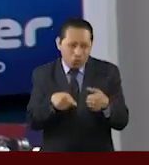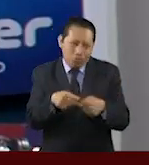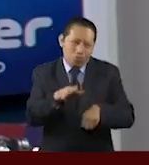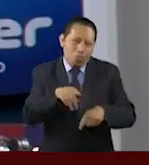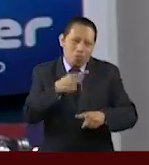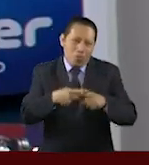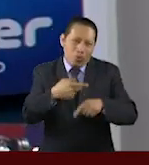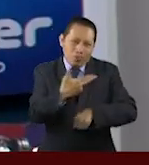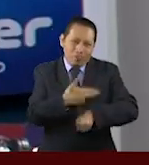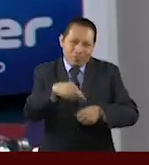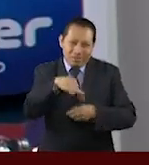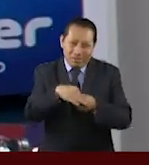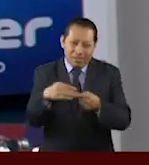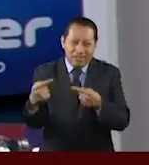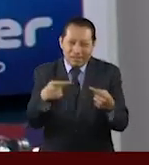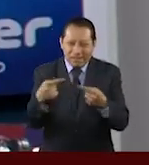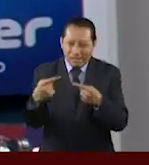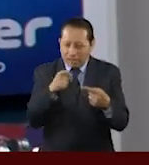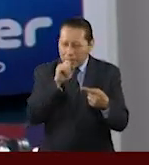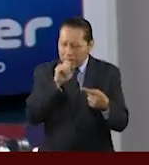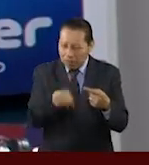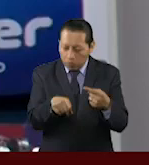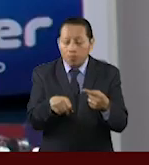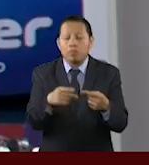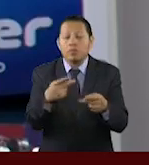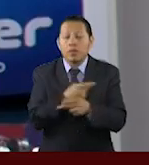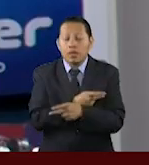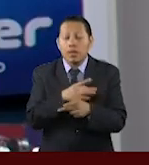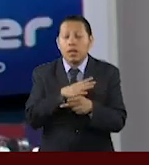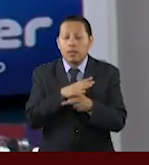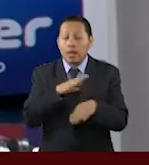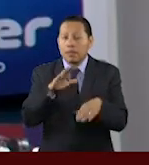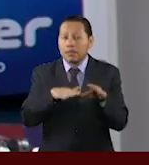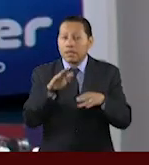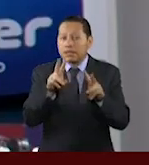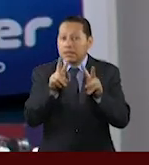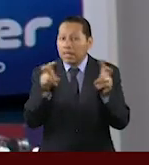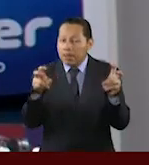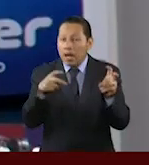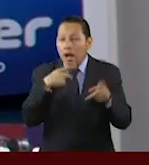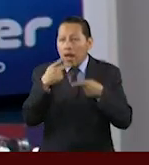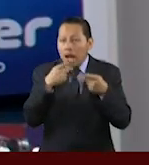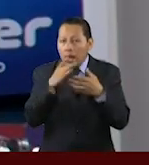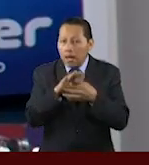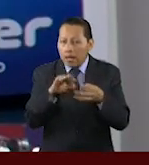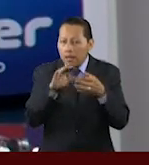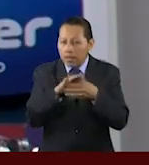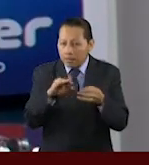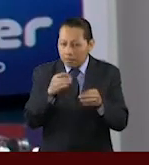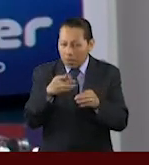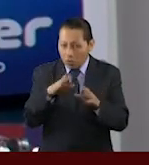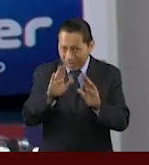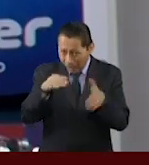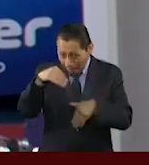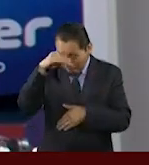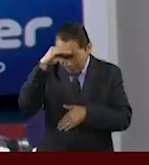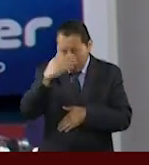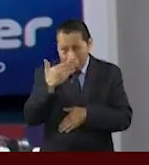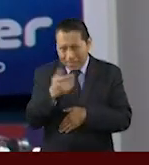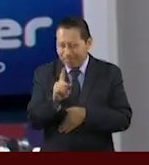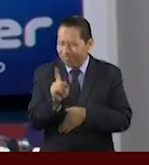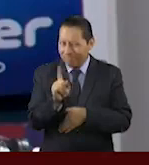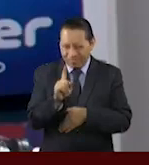electoral pues te lleva a subir temas que a lo mejor no necesariamente están reflexionados Y perdón que lo diga